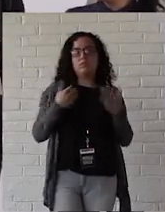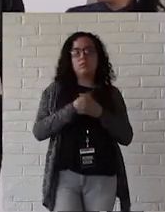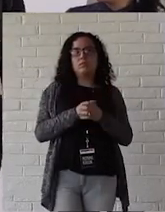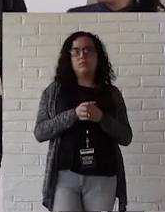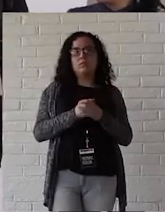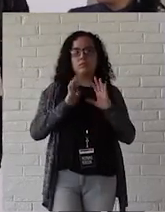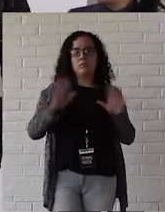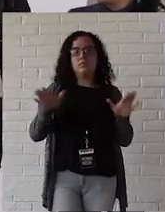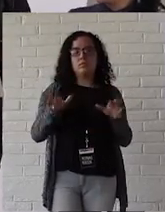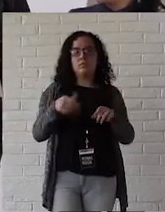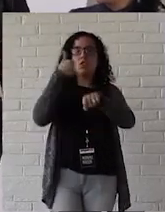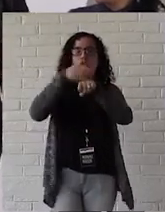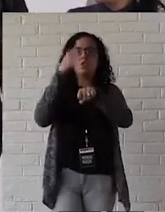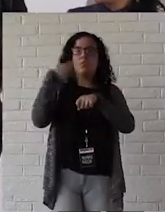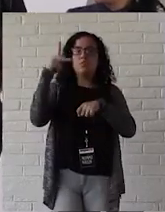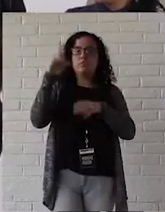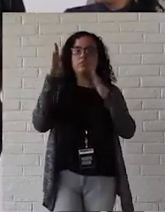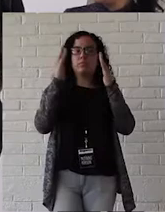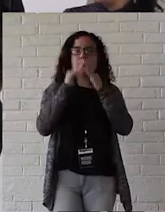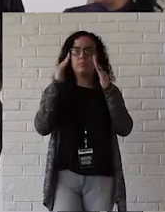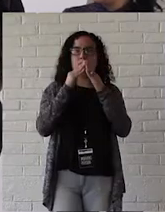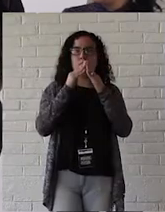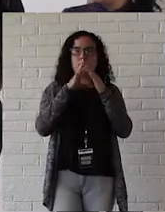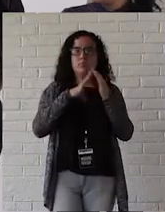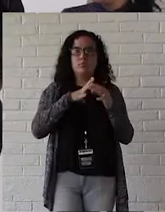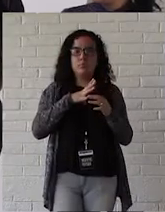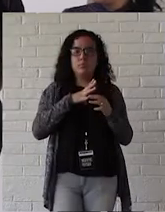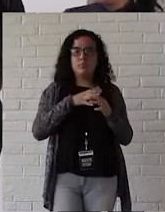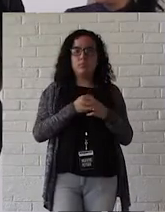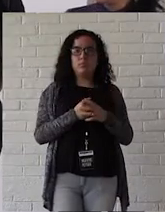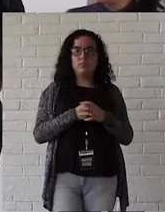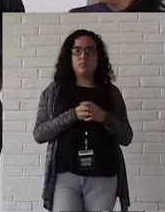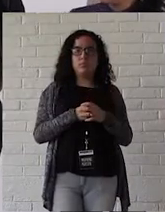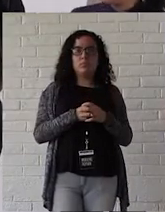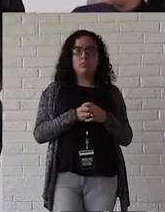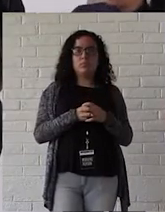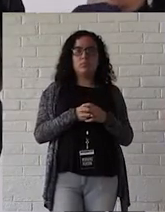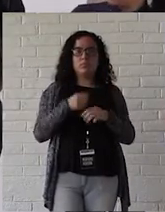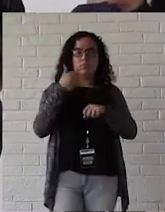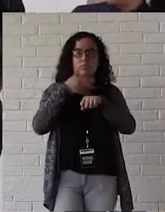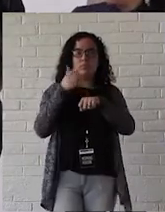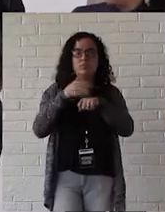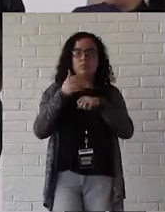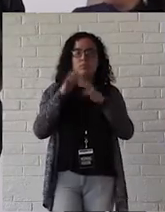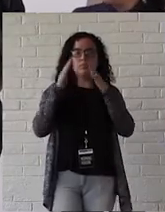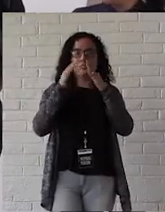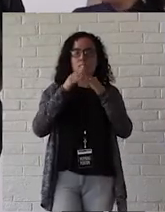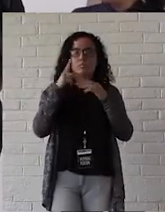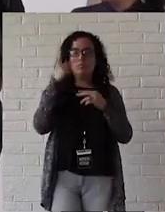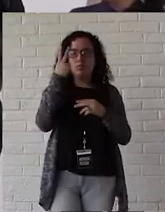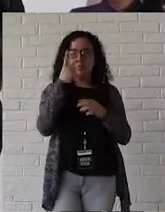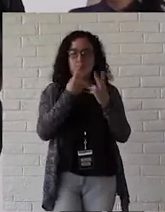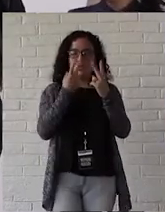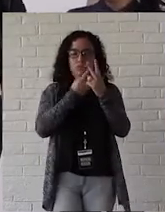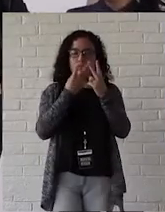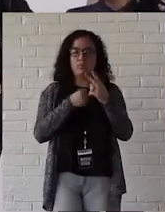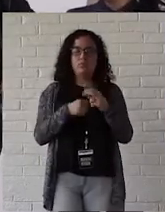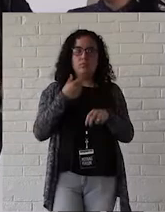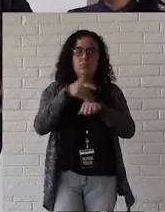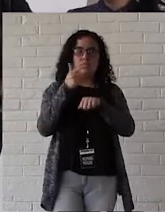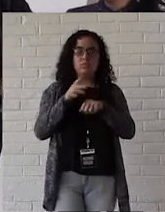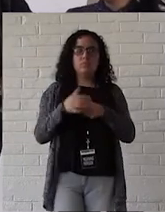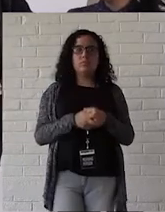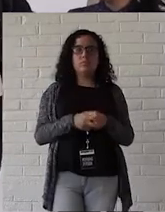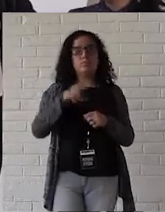¿Ya? El número de tu casa. ¿Lo tienes? Perfecto, el número de tu casa es de dos dígitos. Sí. Súper, guárdalo en tu mente. A ver, tú,